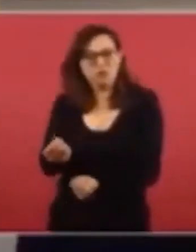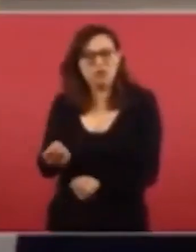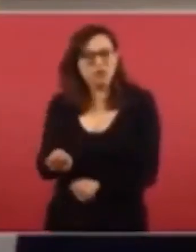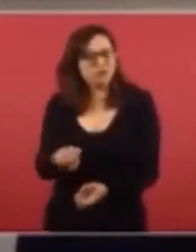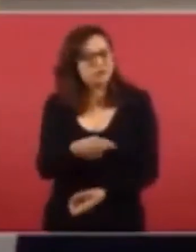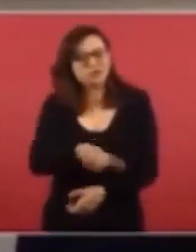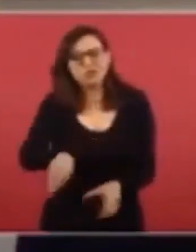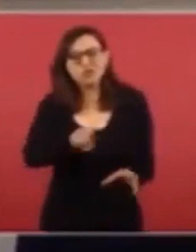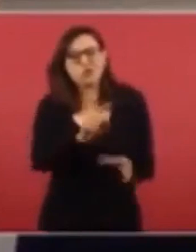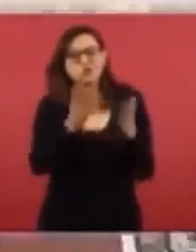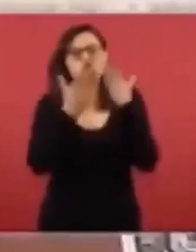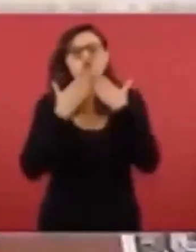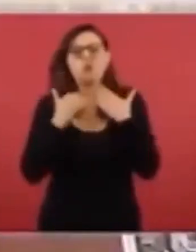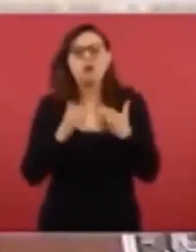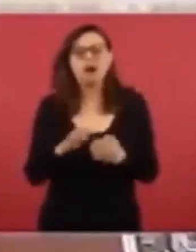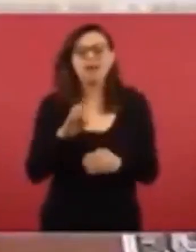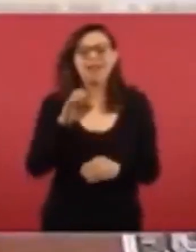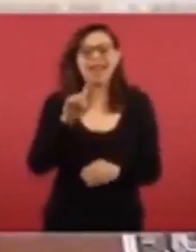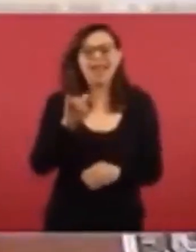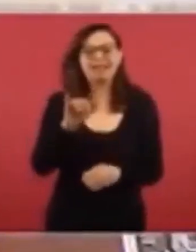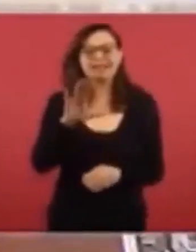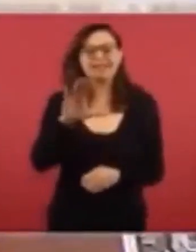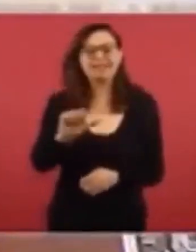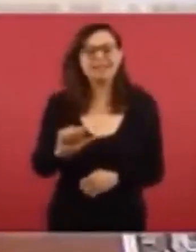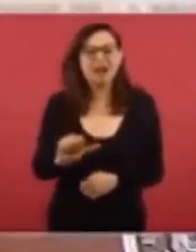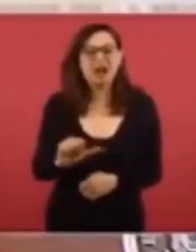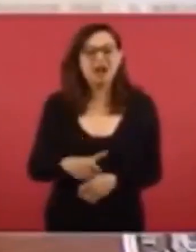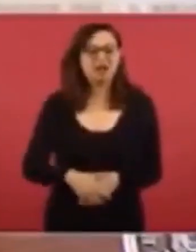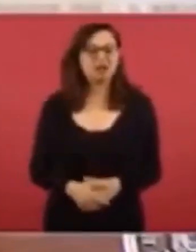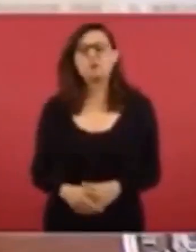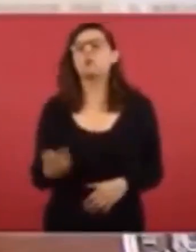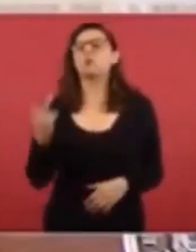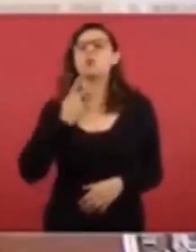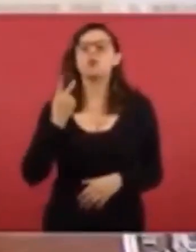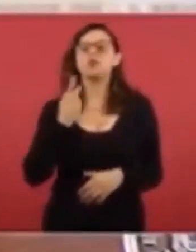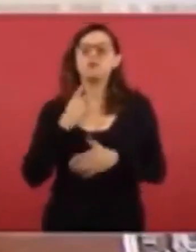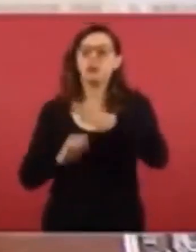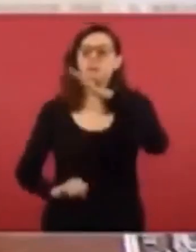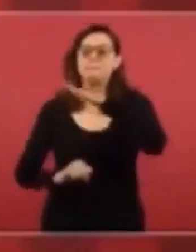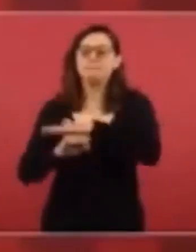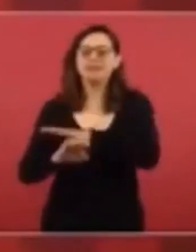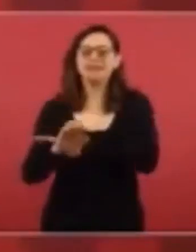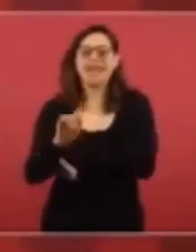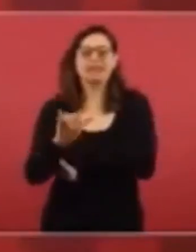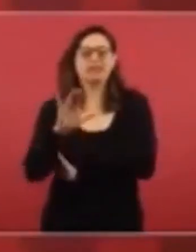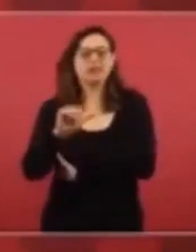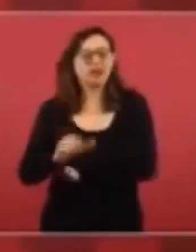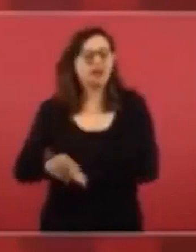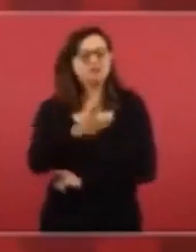ética, olvidando que la política es un imperativo ético.